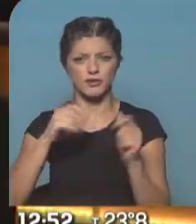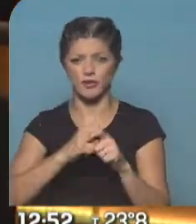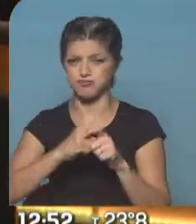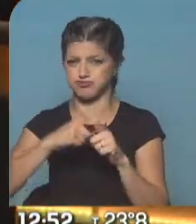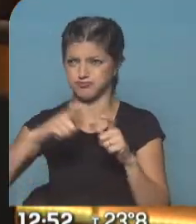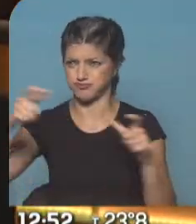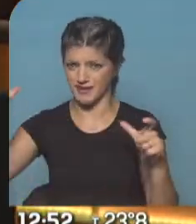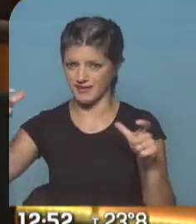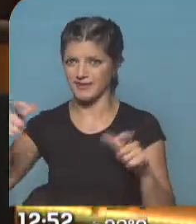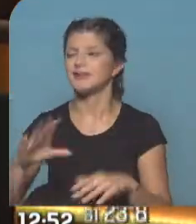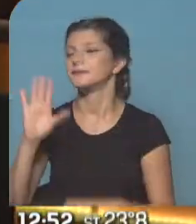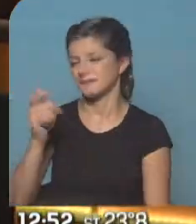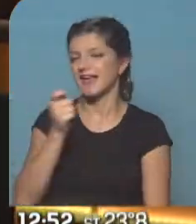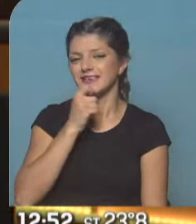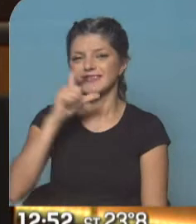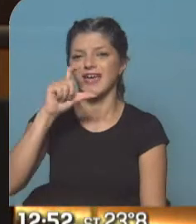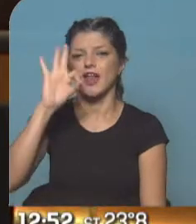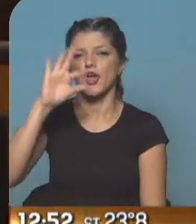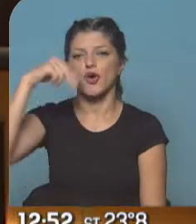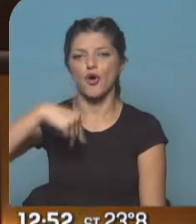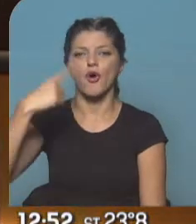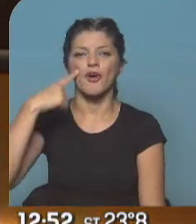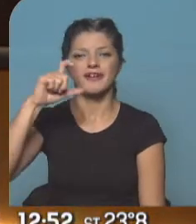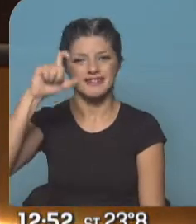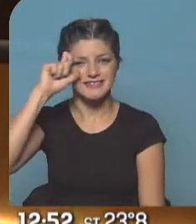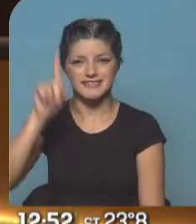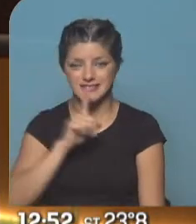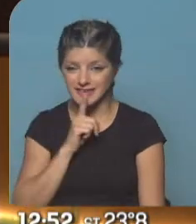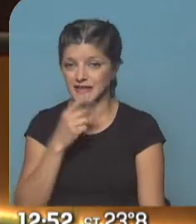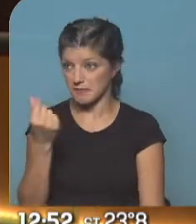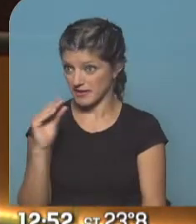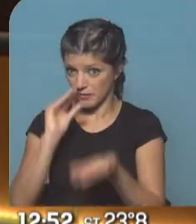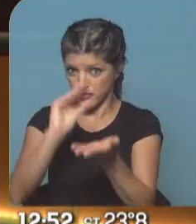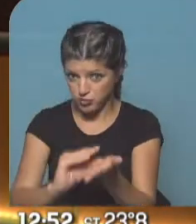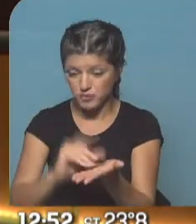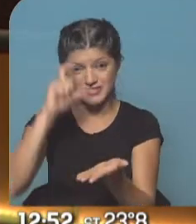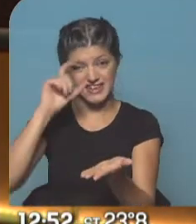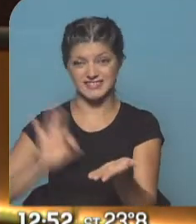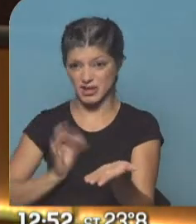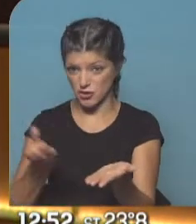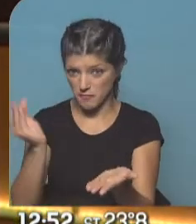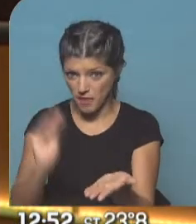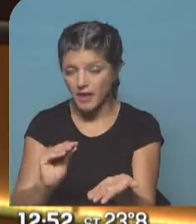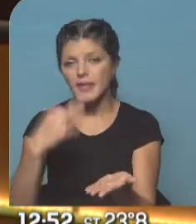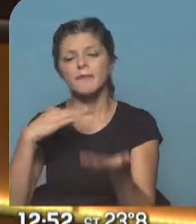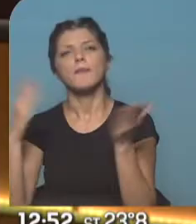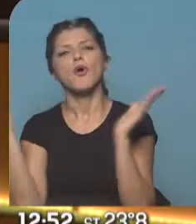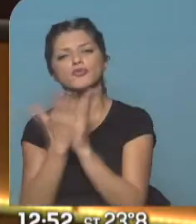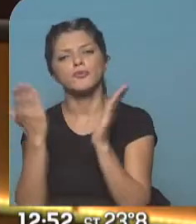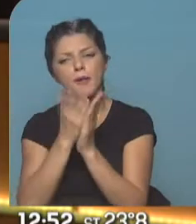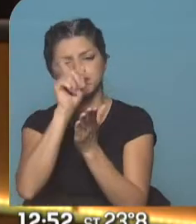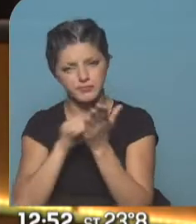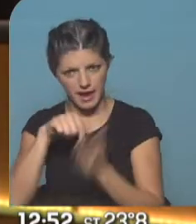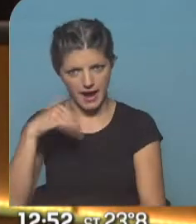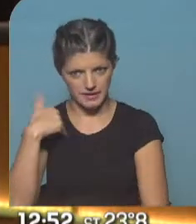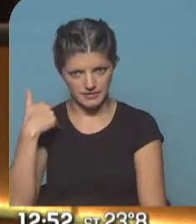CONICET sigue como en otras épocas y nos financia, a los 10 años tendríamos que hacer un estudio nosotros aquí en